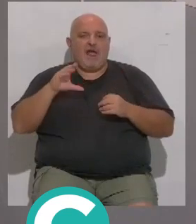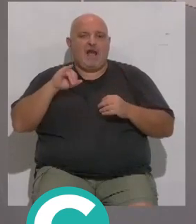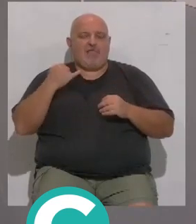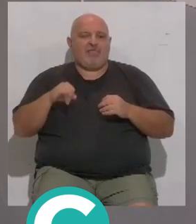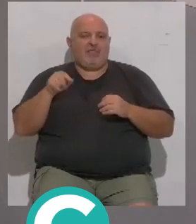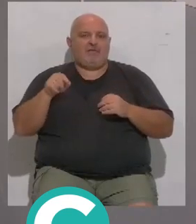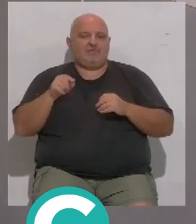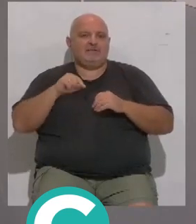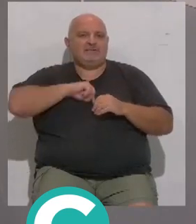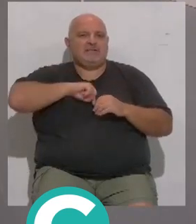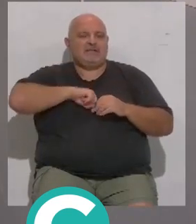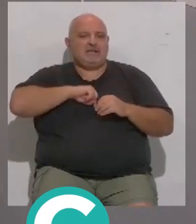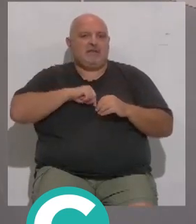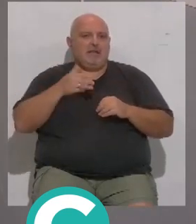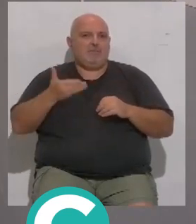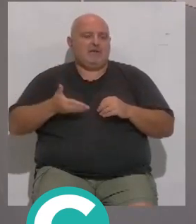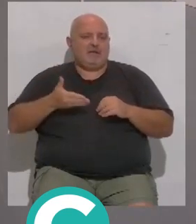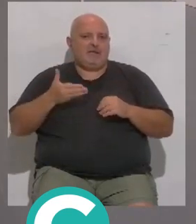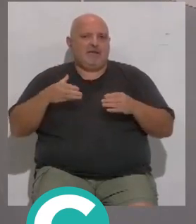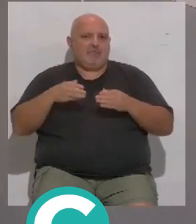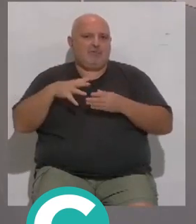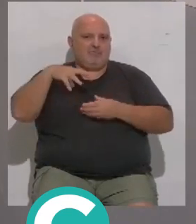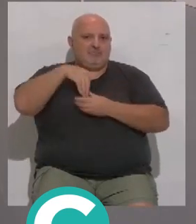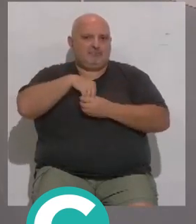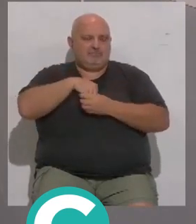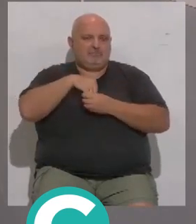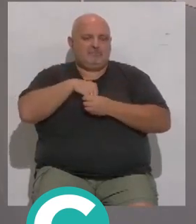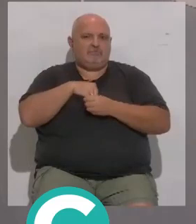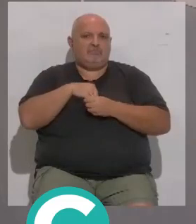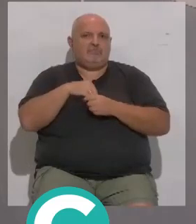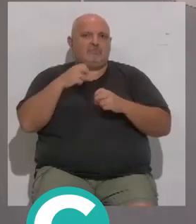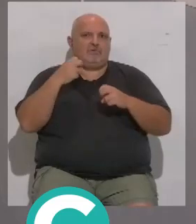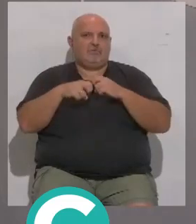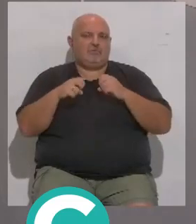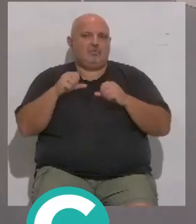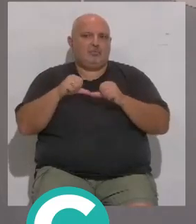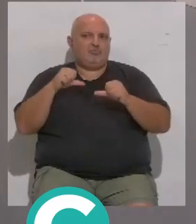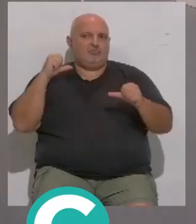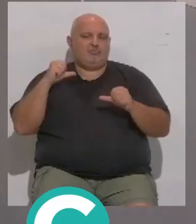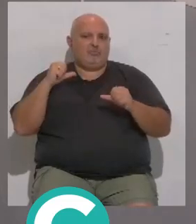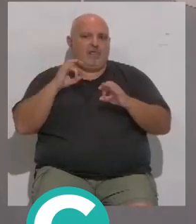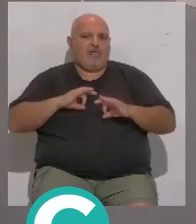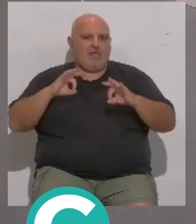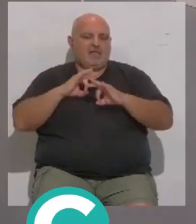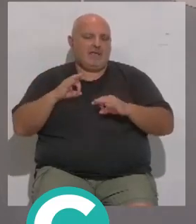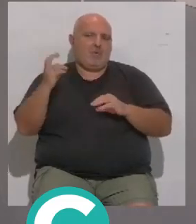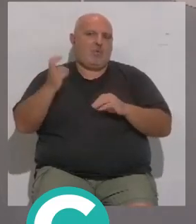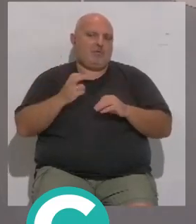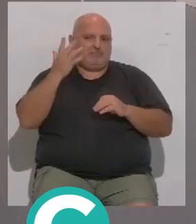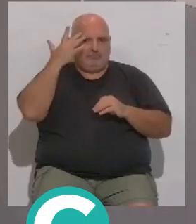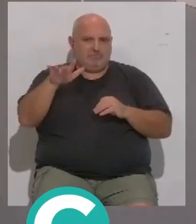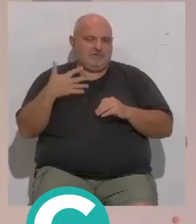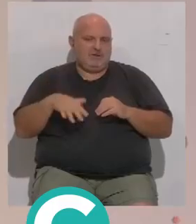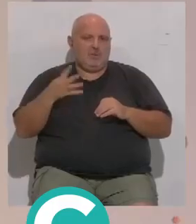Alcaraz vuelva a sentirse importante dentro del equipo después de esa lesión que lo mantuvo alejado de los terrenos de juego cerca de